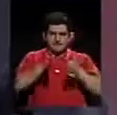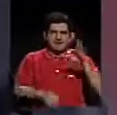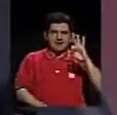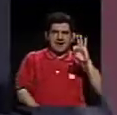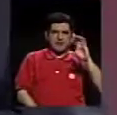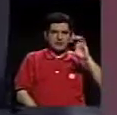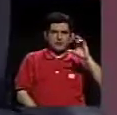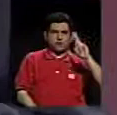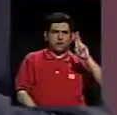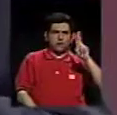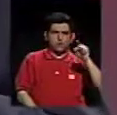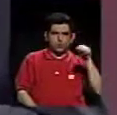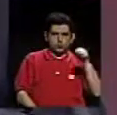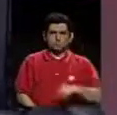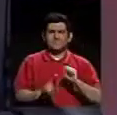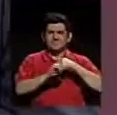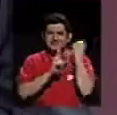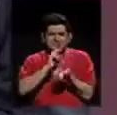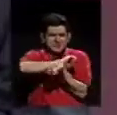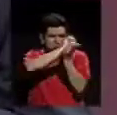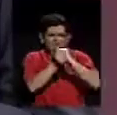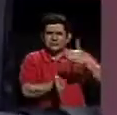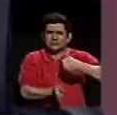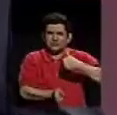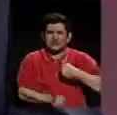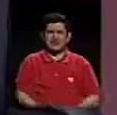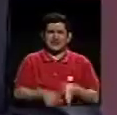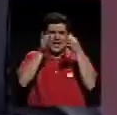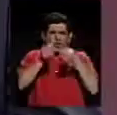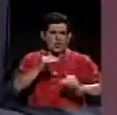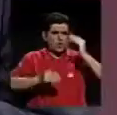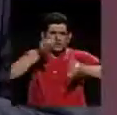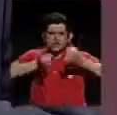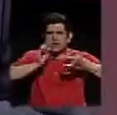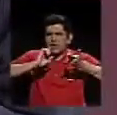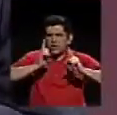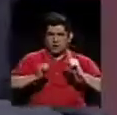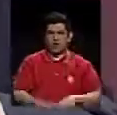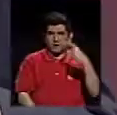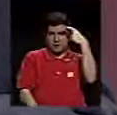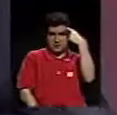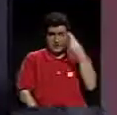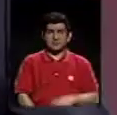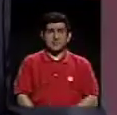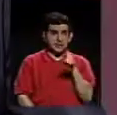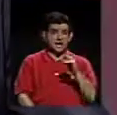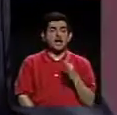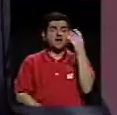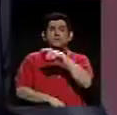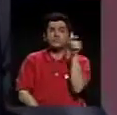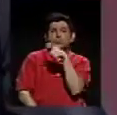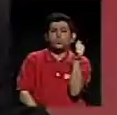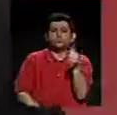síntesis, ¿cuál es el panorama de cambio que está viviendo la Corte Suprema de Justicia durante estos próximos